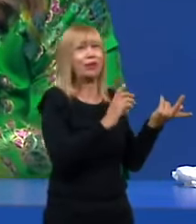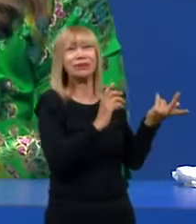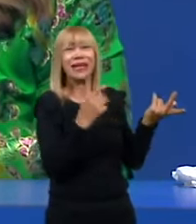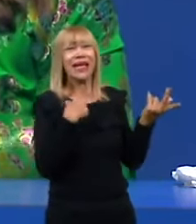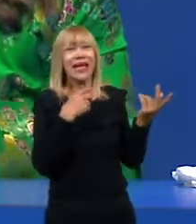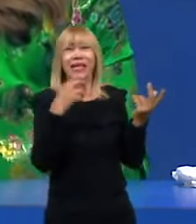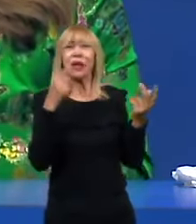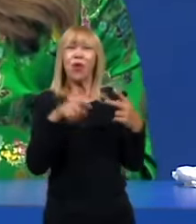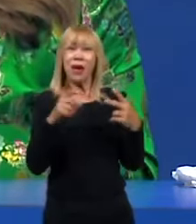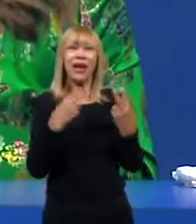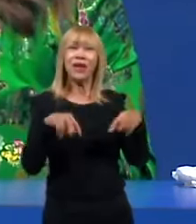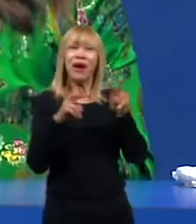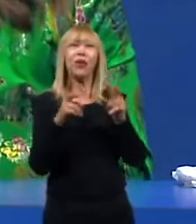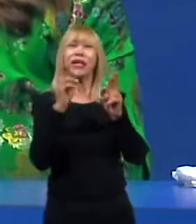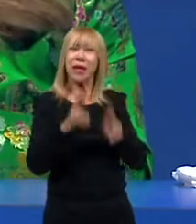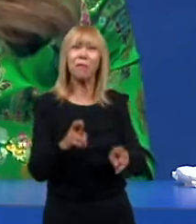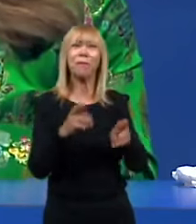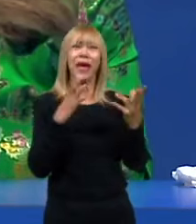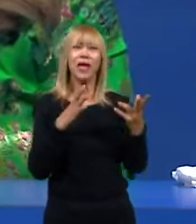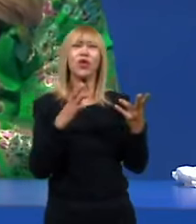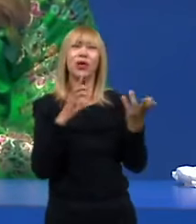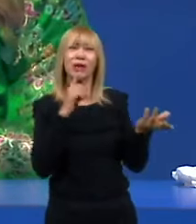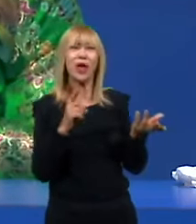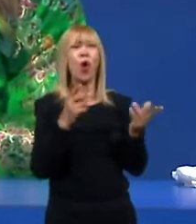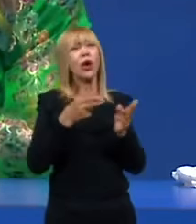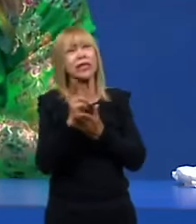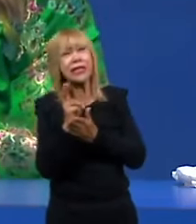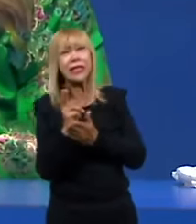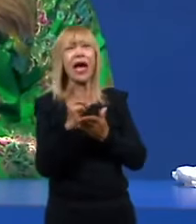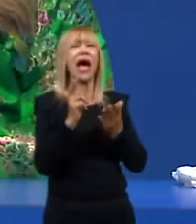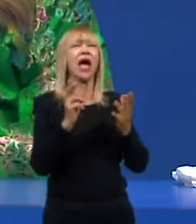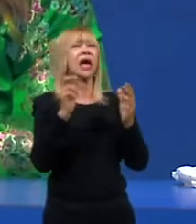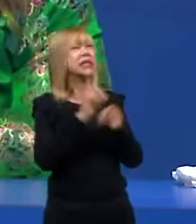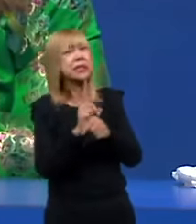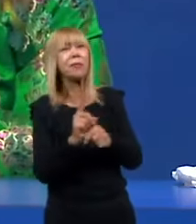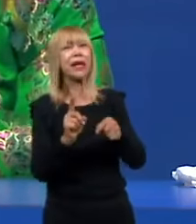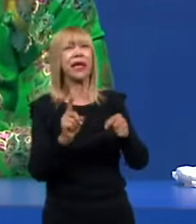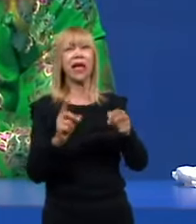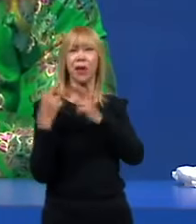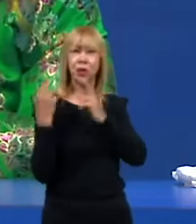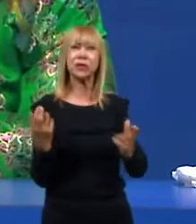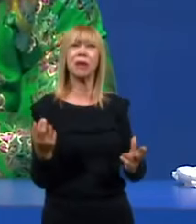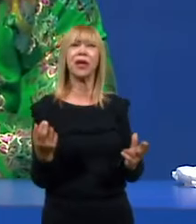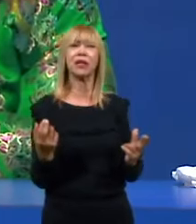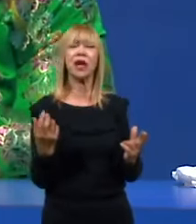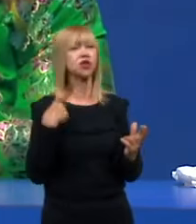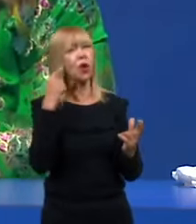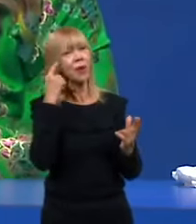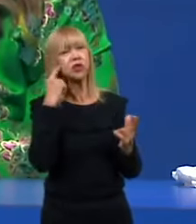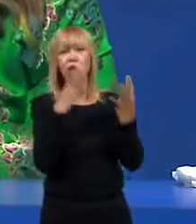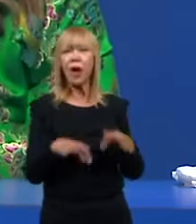del respeto, del civismo, de la sinceridad, de la honestidad, de la disciplina, de la responsabilidad, que yo creo que